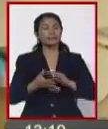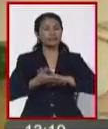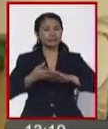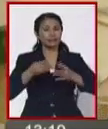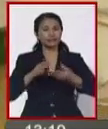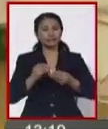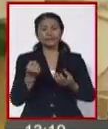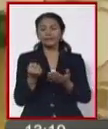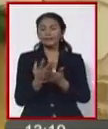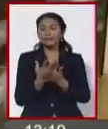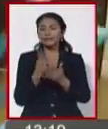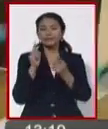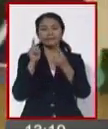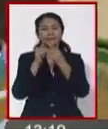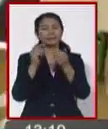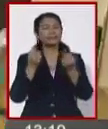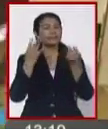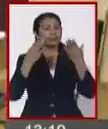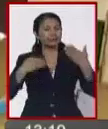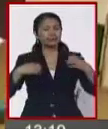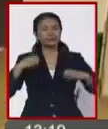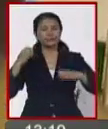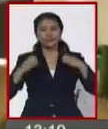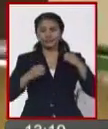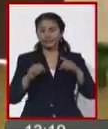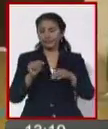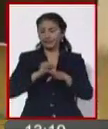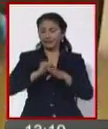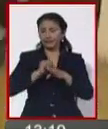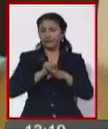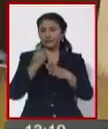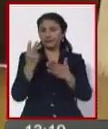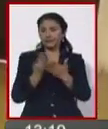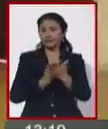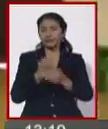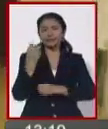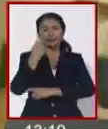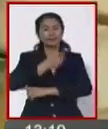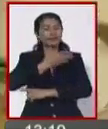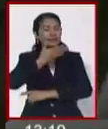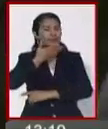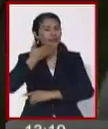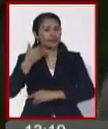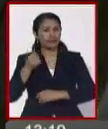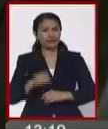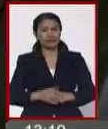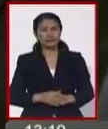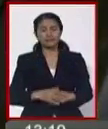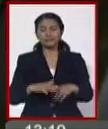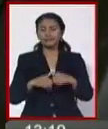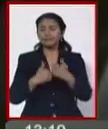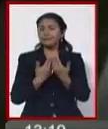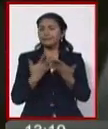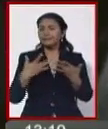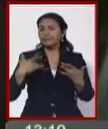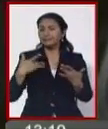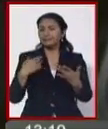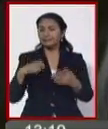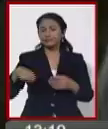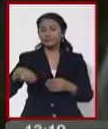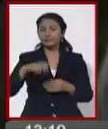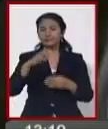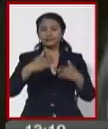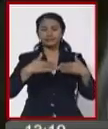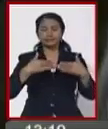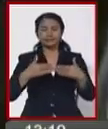cuenta que este nuevo reto la tiene muy emocionada y por ello practica dos veces al día para mejorar su técnica. ¿Cómo te sentís sabiendo que vas a ir a Panamá?